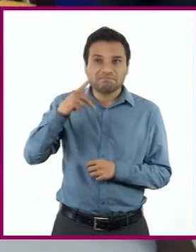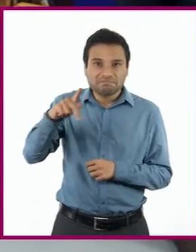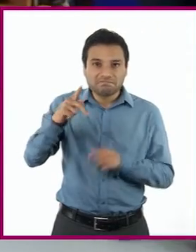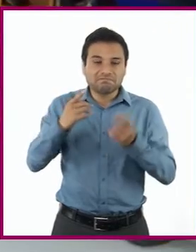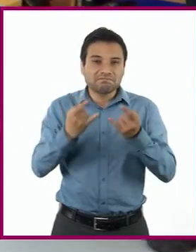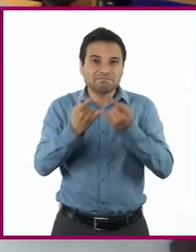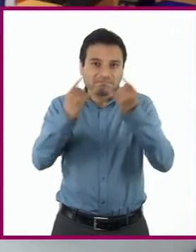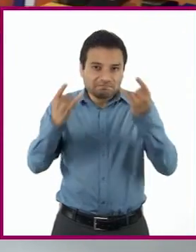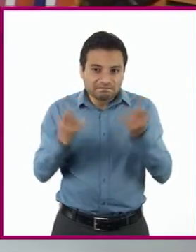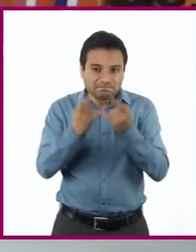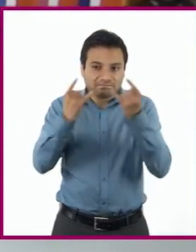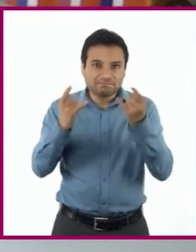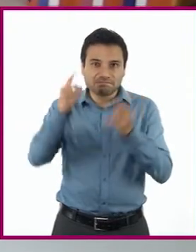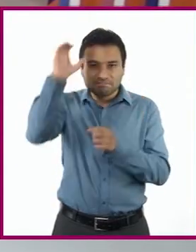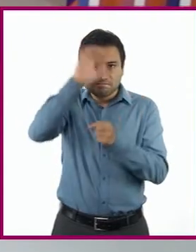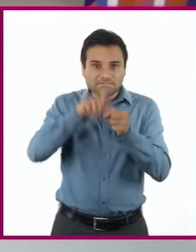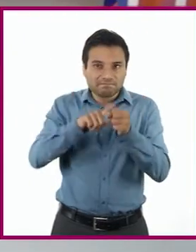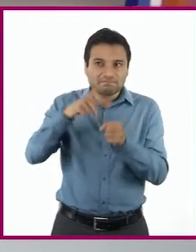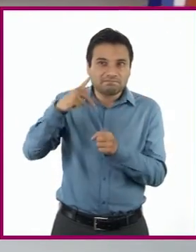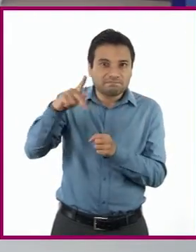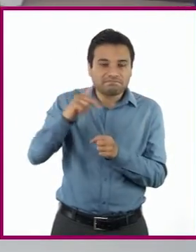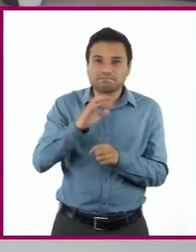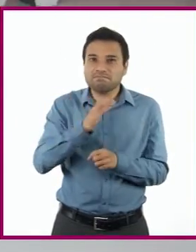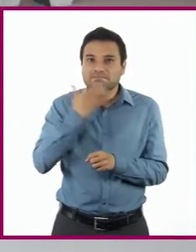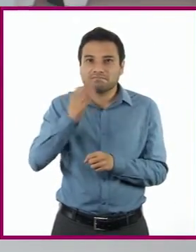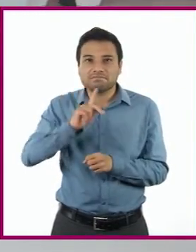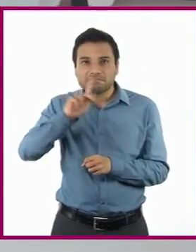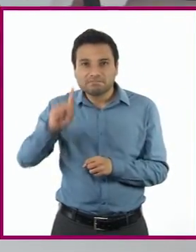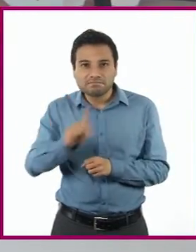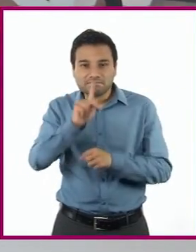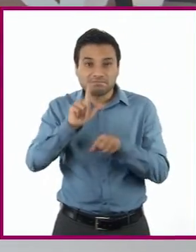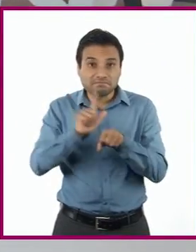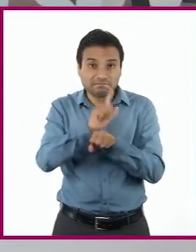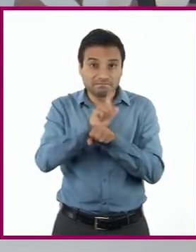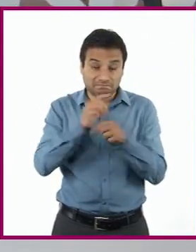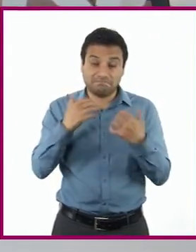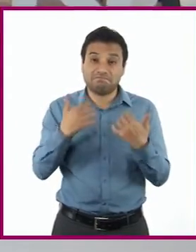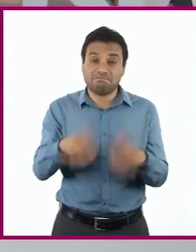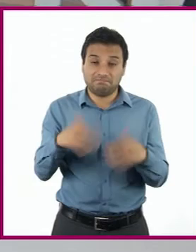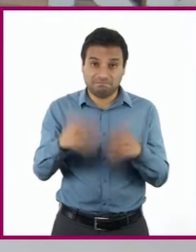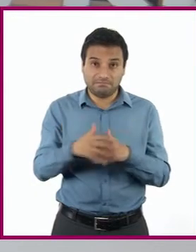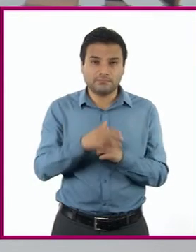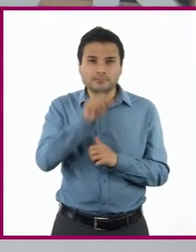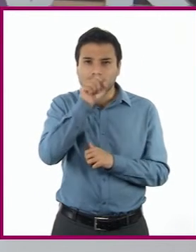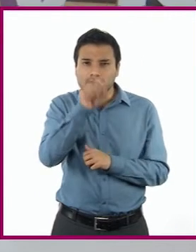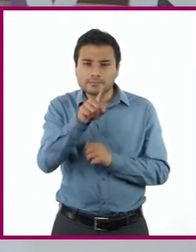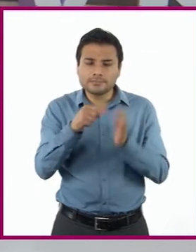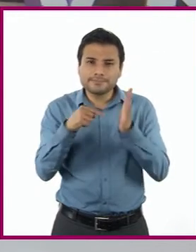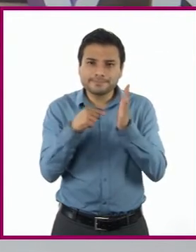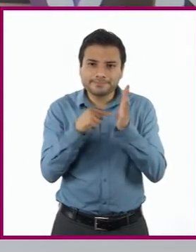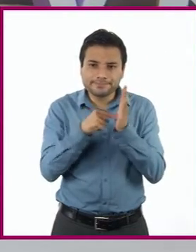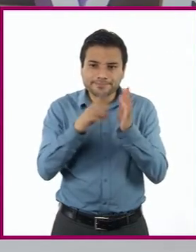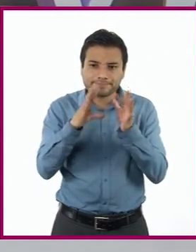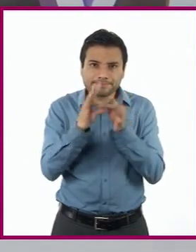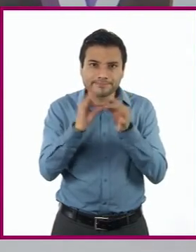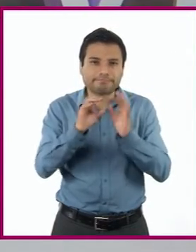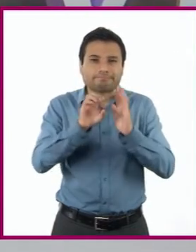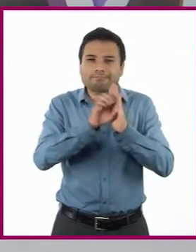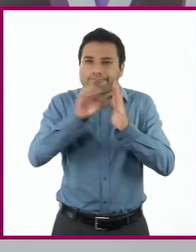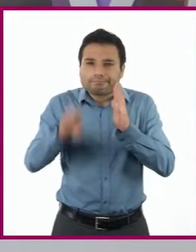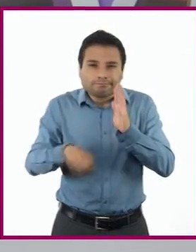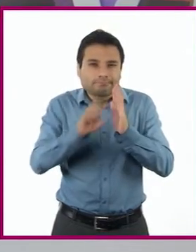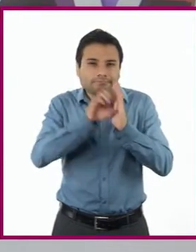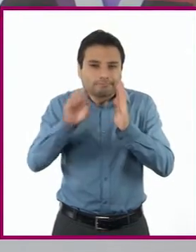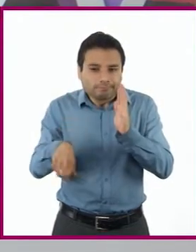la cultura y las costumbres del pueblo de Guatemala. Pero además, su texto nos proporciona ejemplos